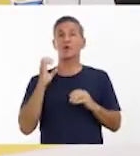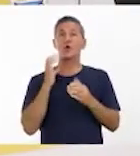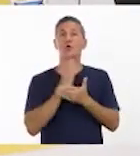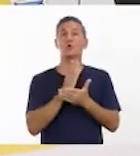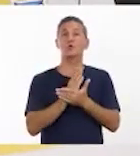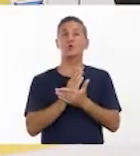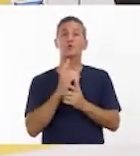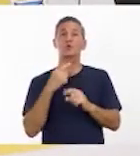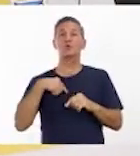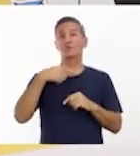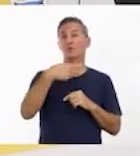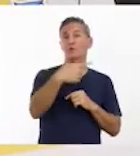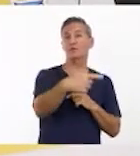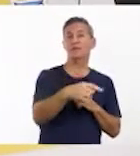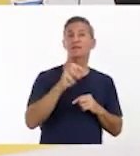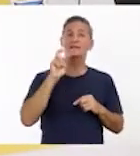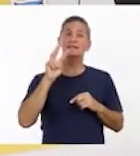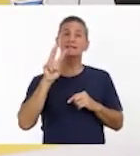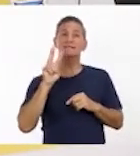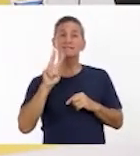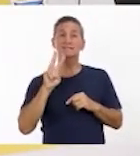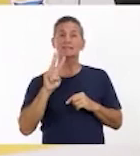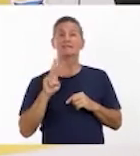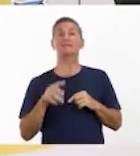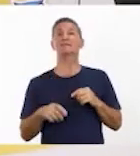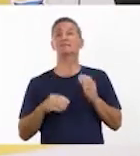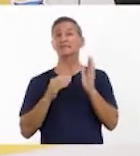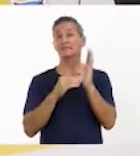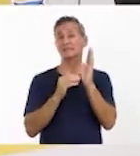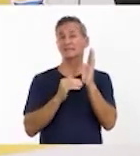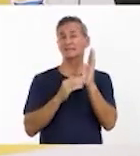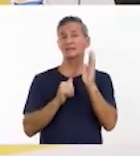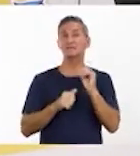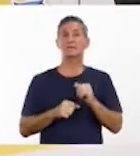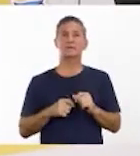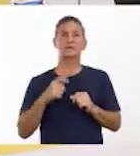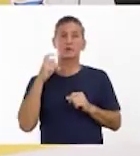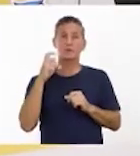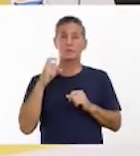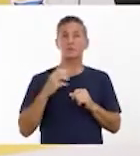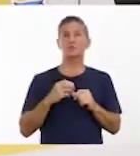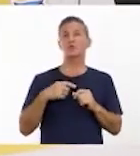Tercer semestre, curso por encuentro. Primer objetivo.